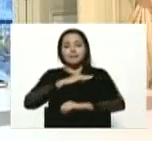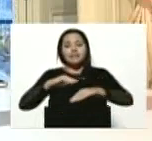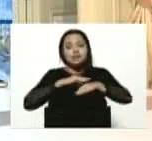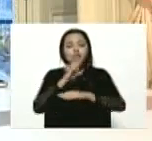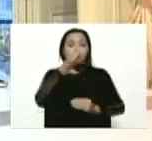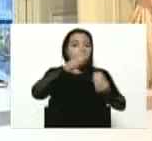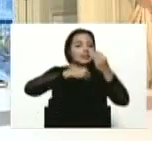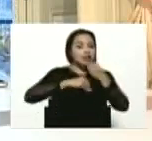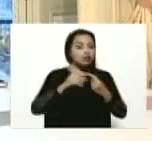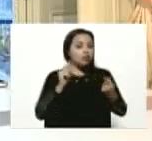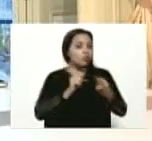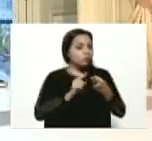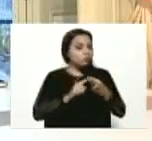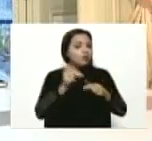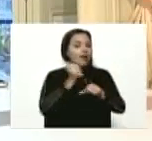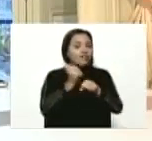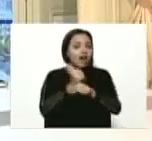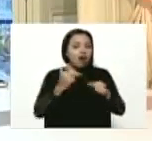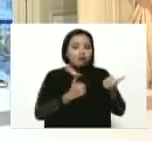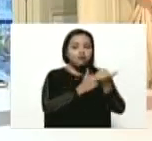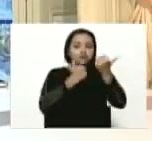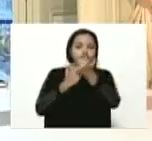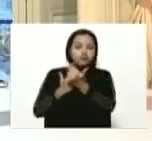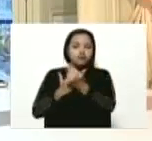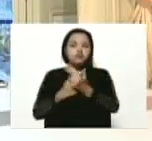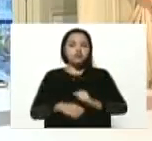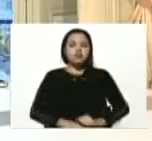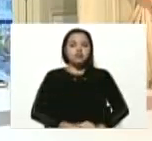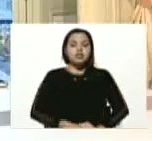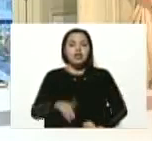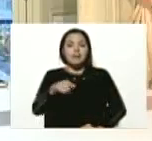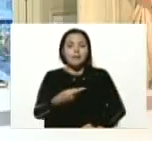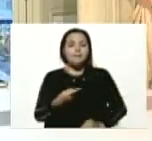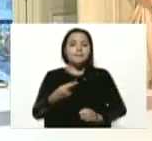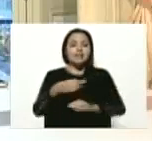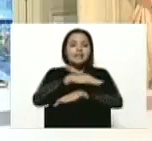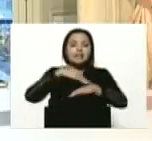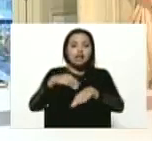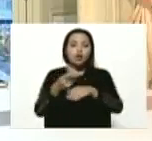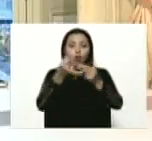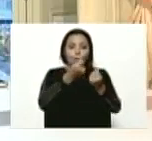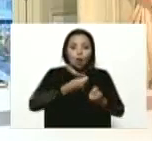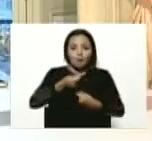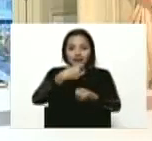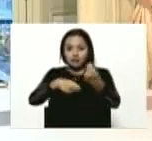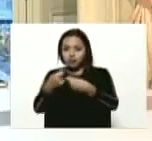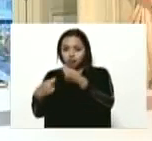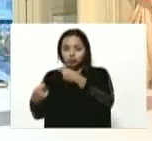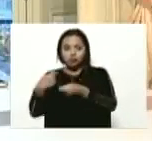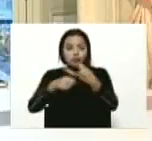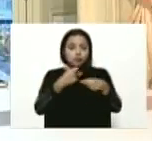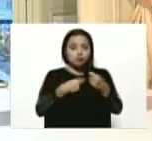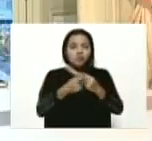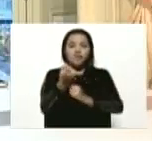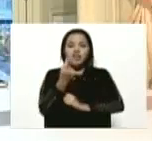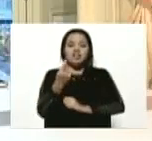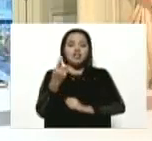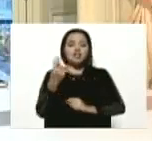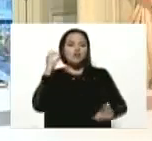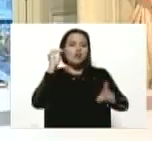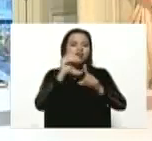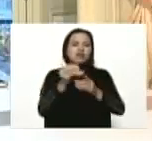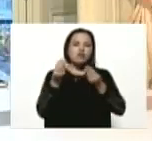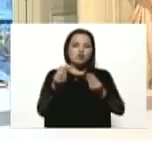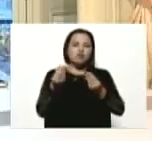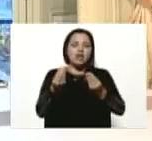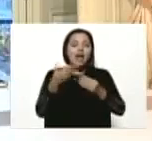Alimentación, entra con mucha fuerza el Ministerio de Comercio, porque aquí solo falta en este vértice, creo